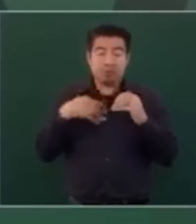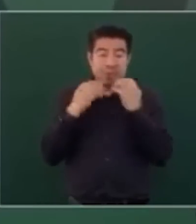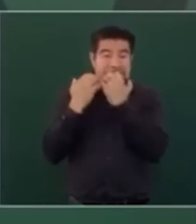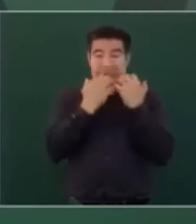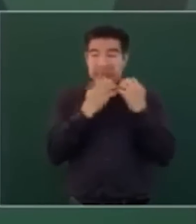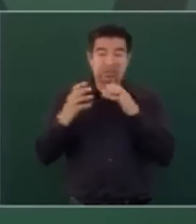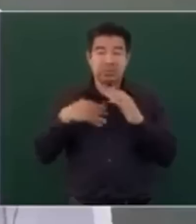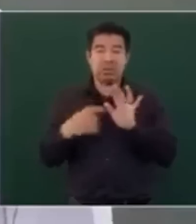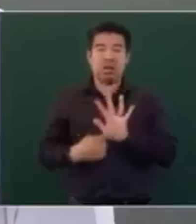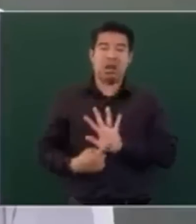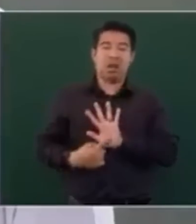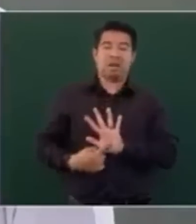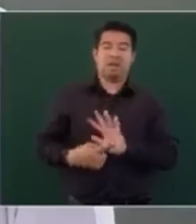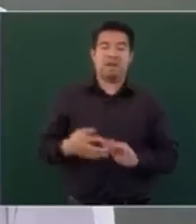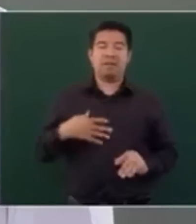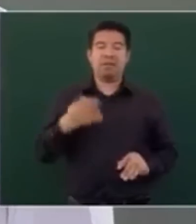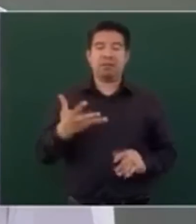el cobre